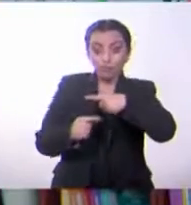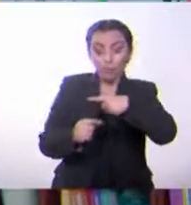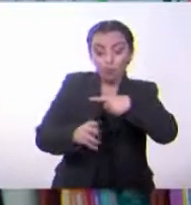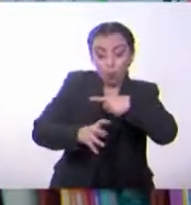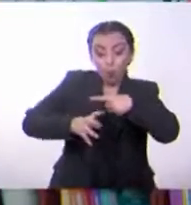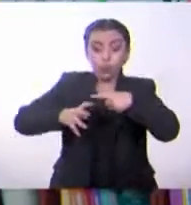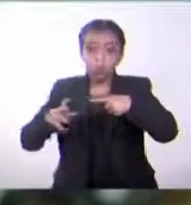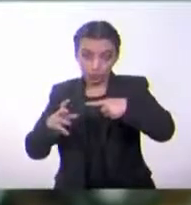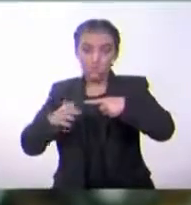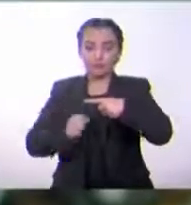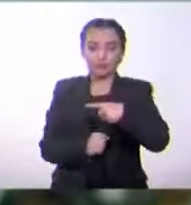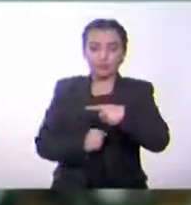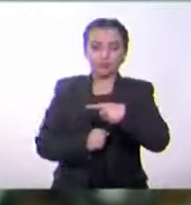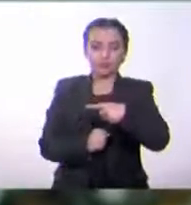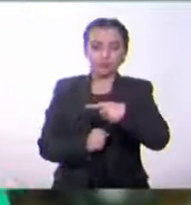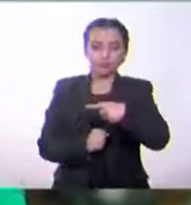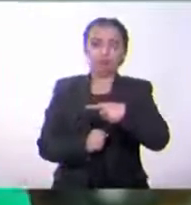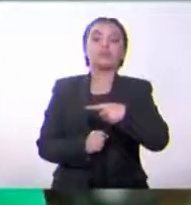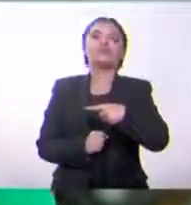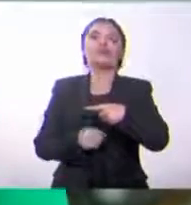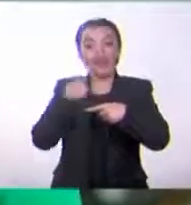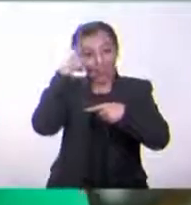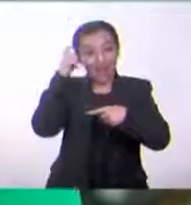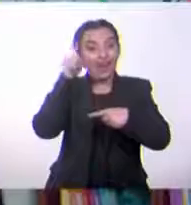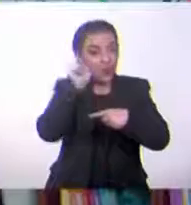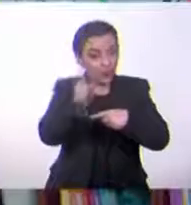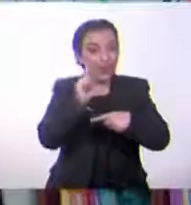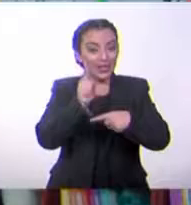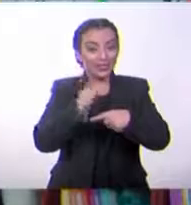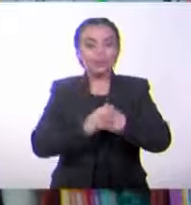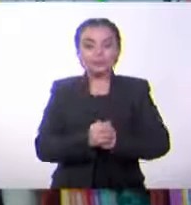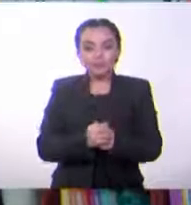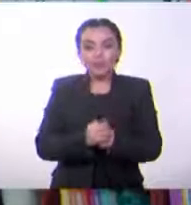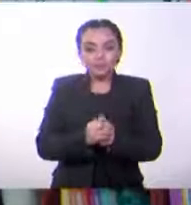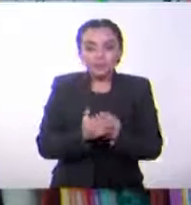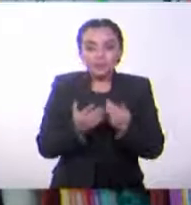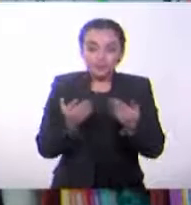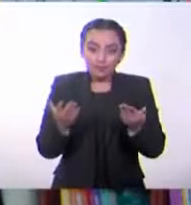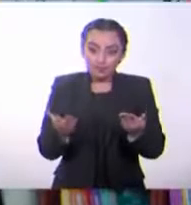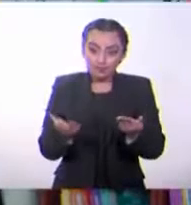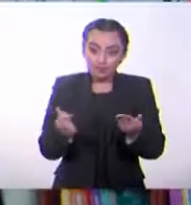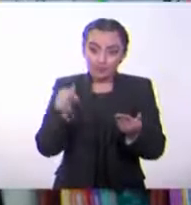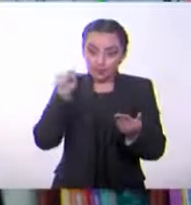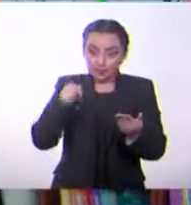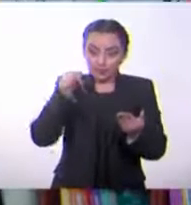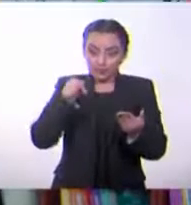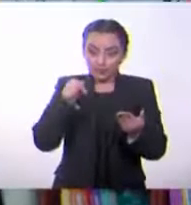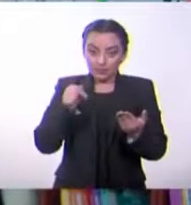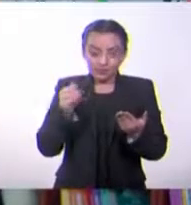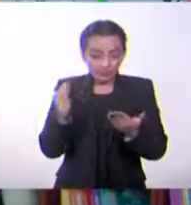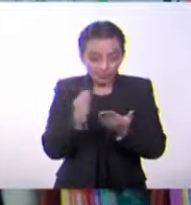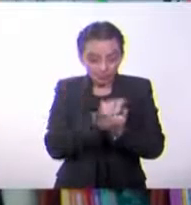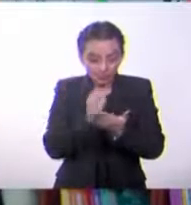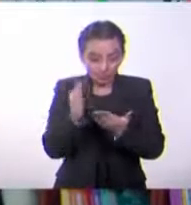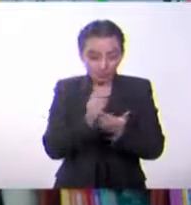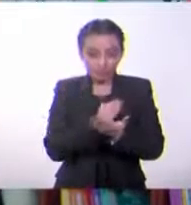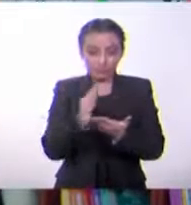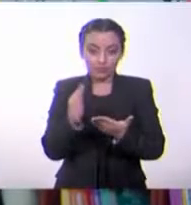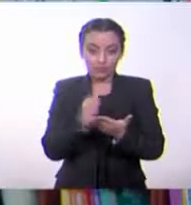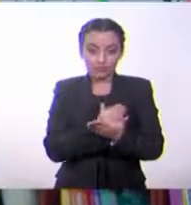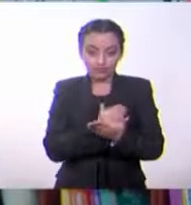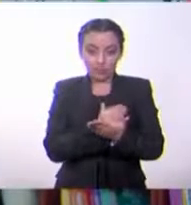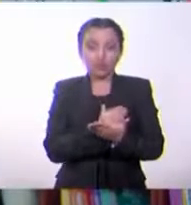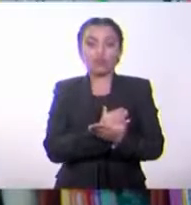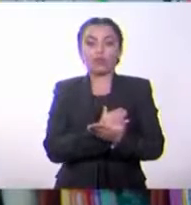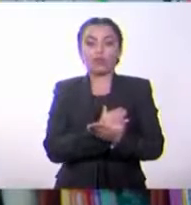por millón. ¿Ya las recordaron? Muy bien, ahora continuaremos estudiando, pero en esta ocasión